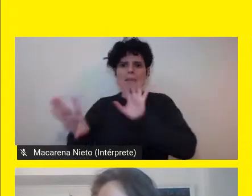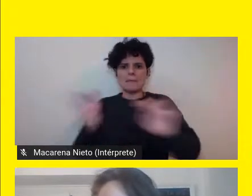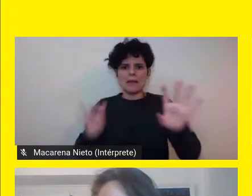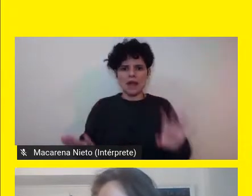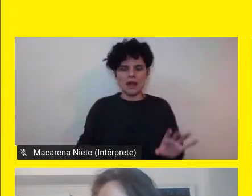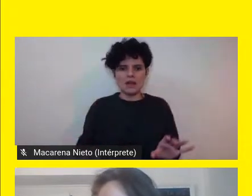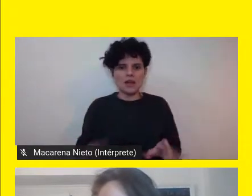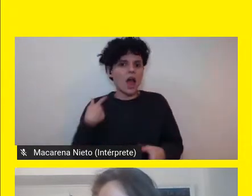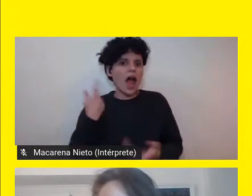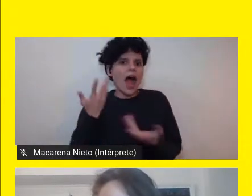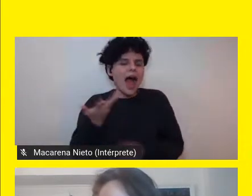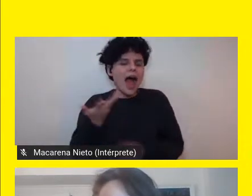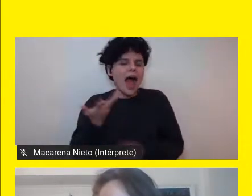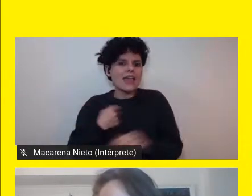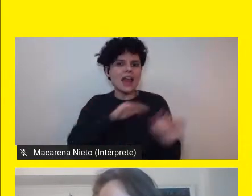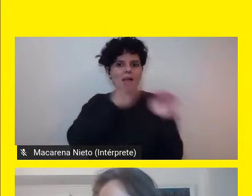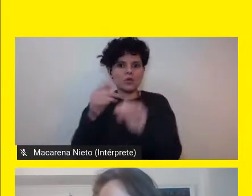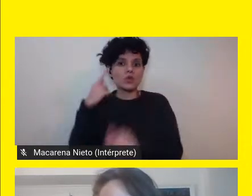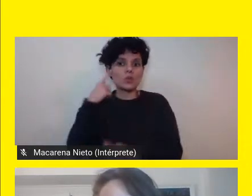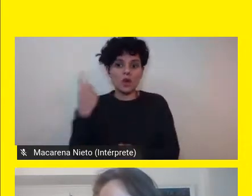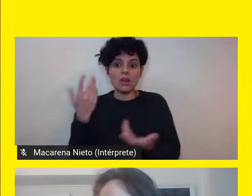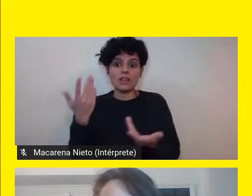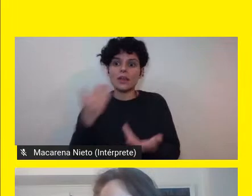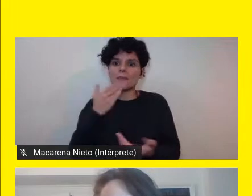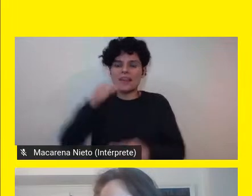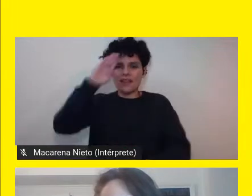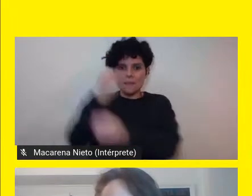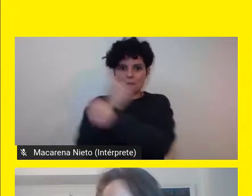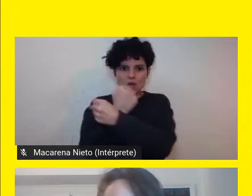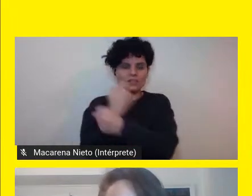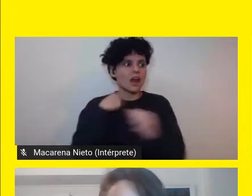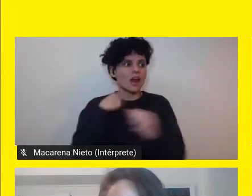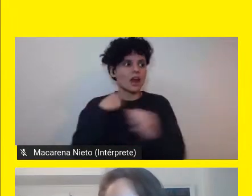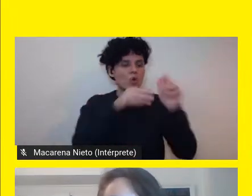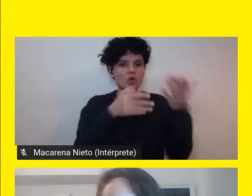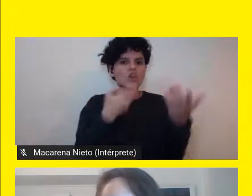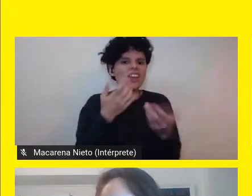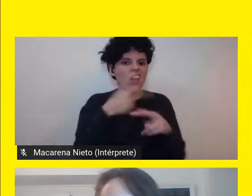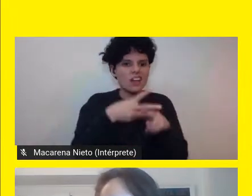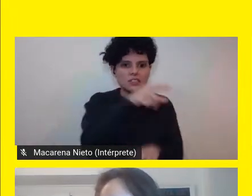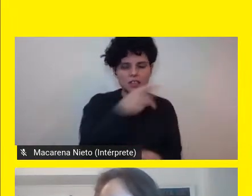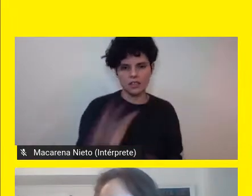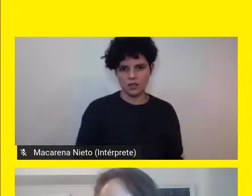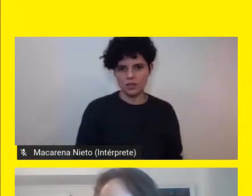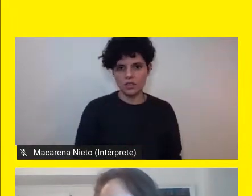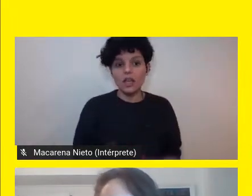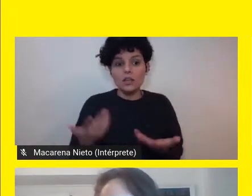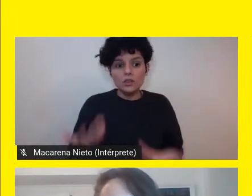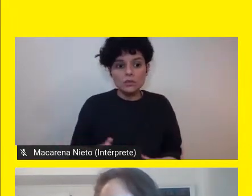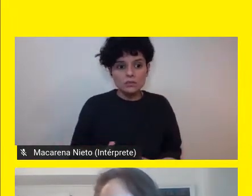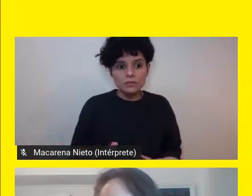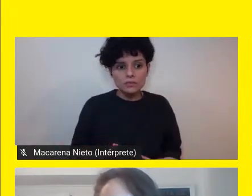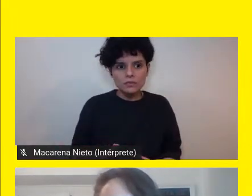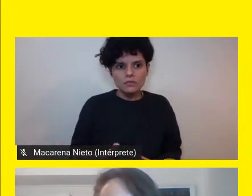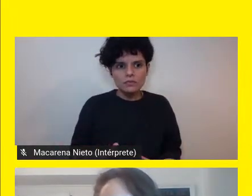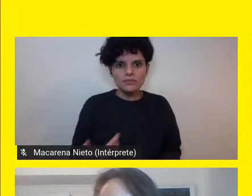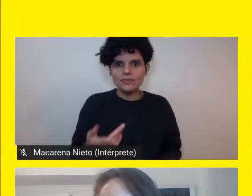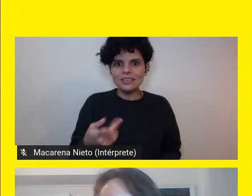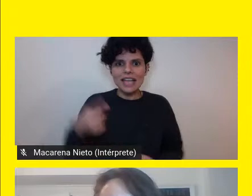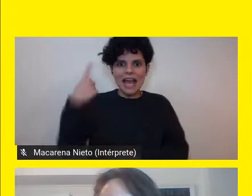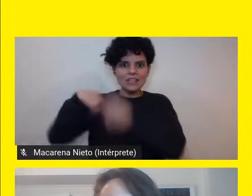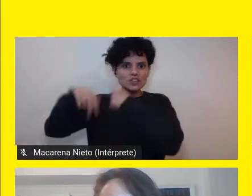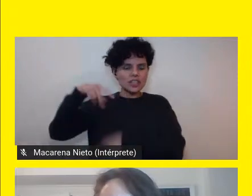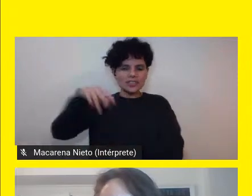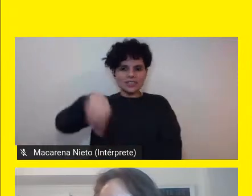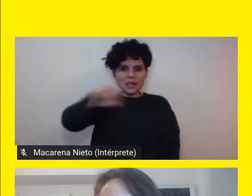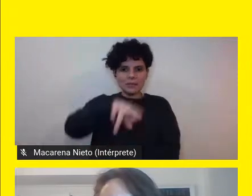represivo del actuar de las policías. ¿Qué pasa? Que frente a eso se vuelve a repetir la historia. O sea, yo crecí con